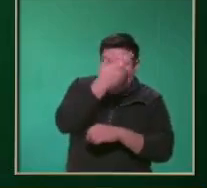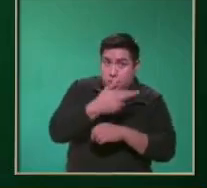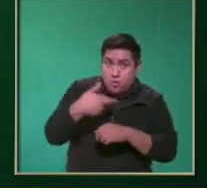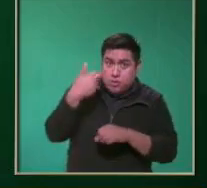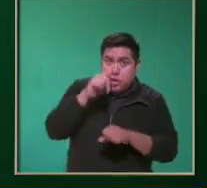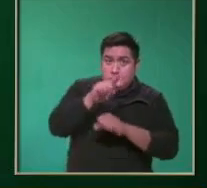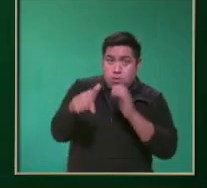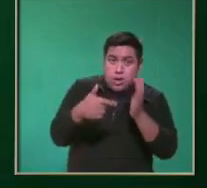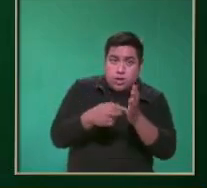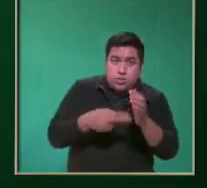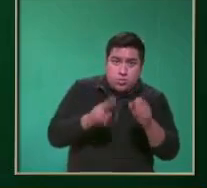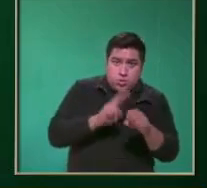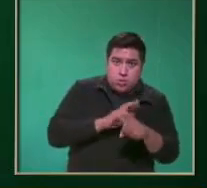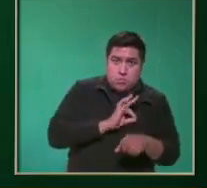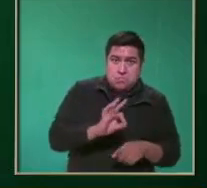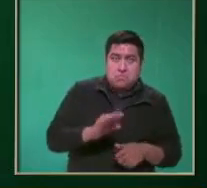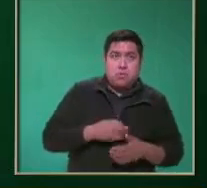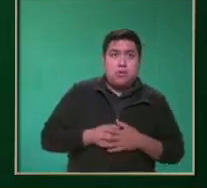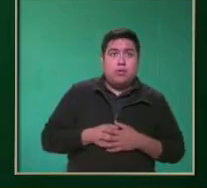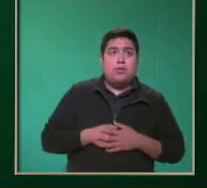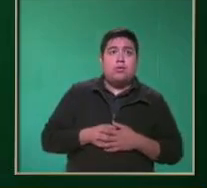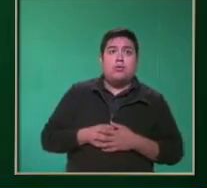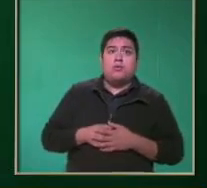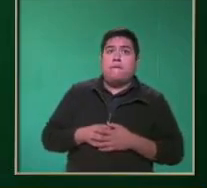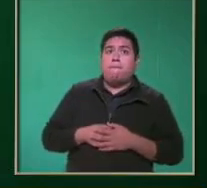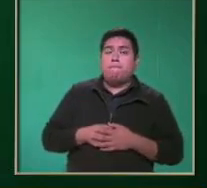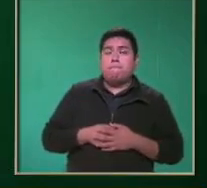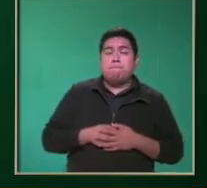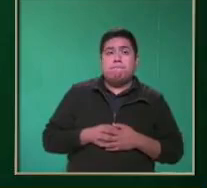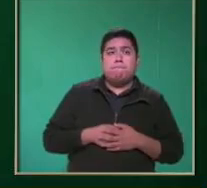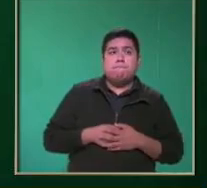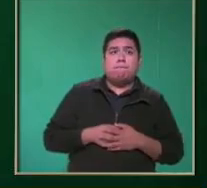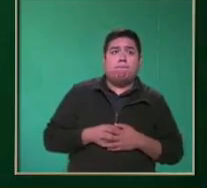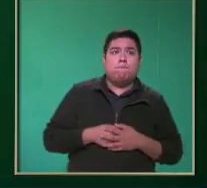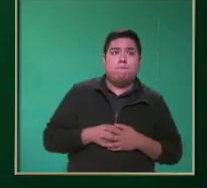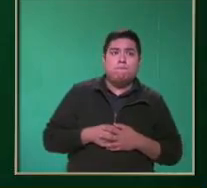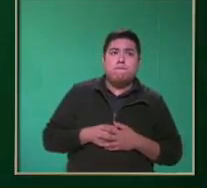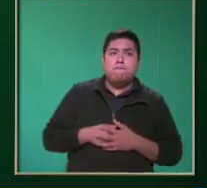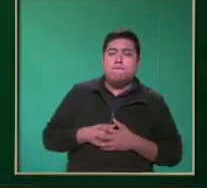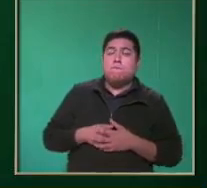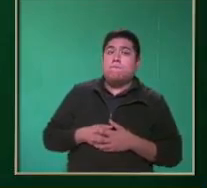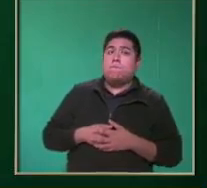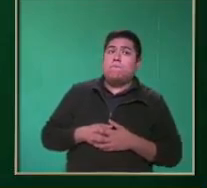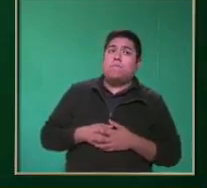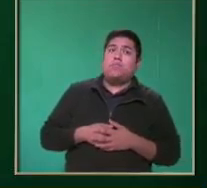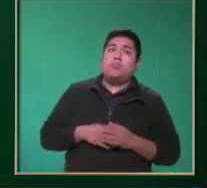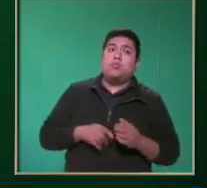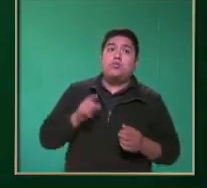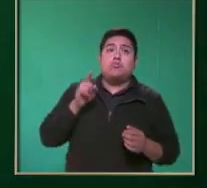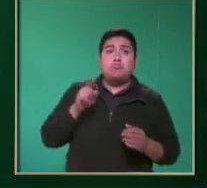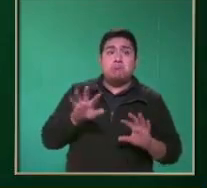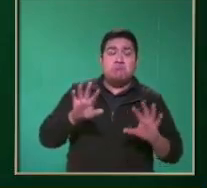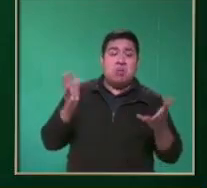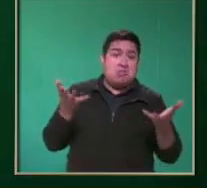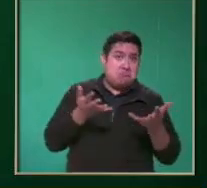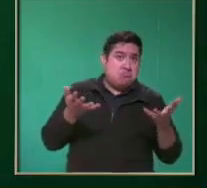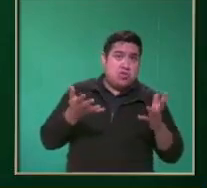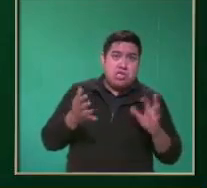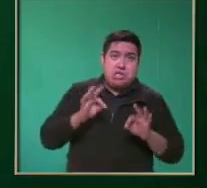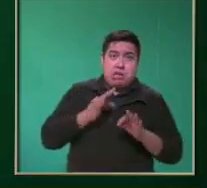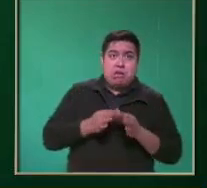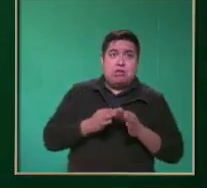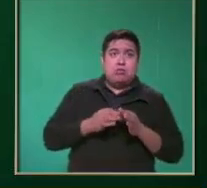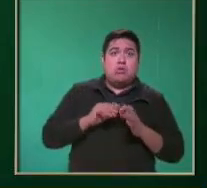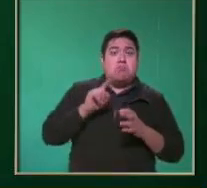estas regiones. Si es que no has iluminado ya un mapa de estos para localizarla, o si es que ya lo hiciste, o